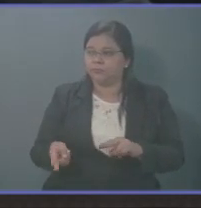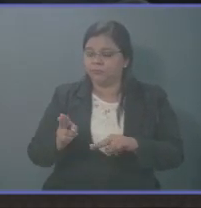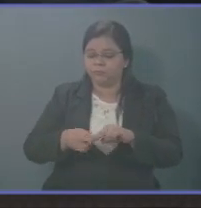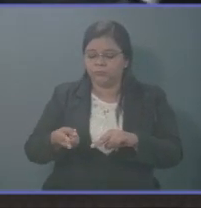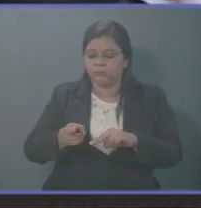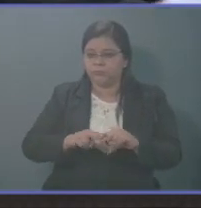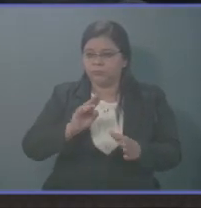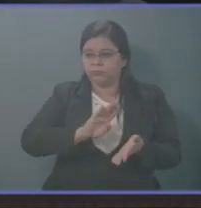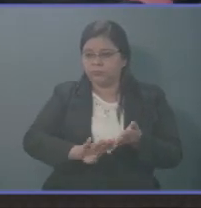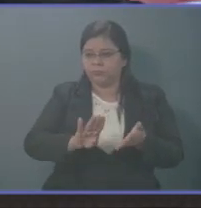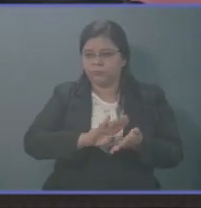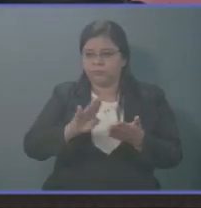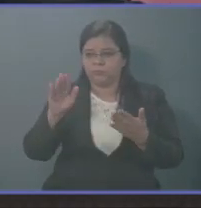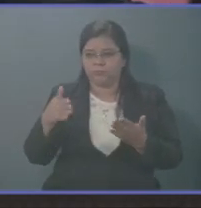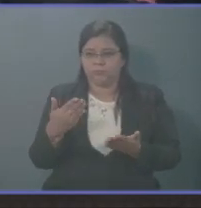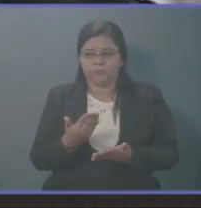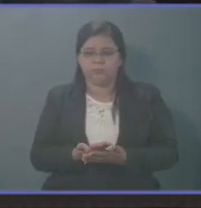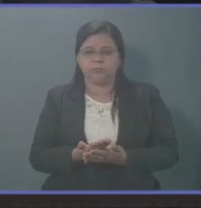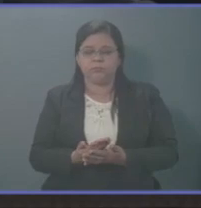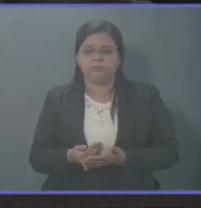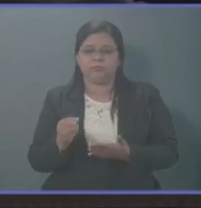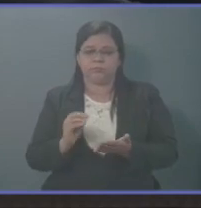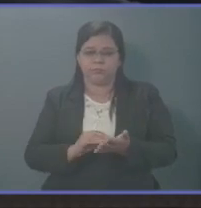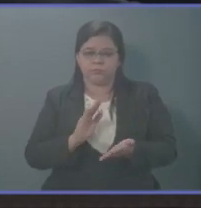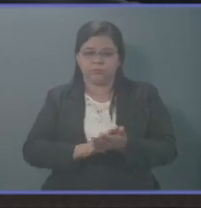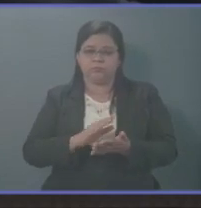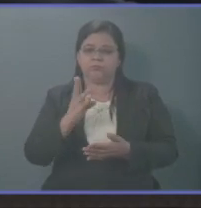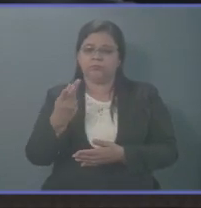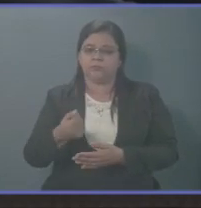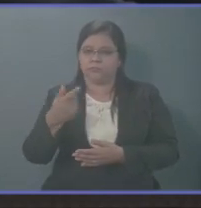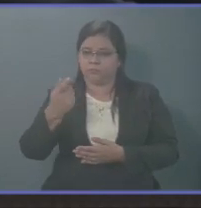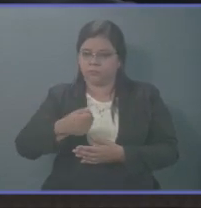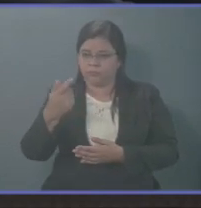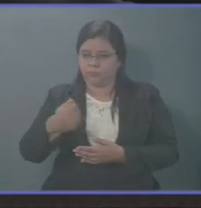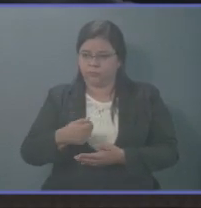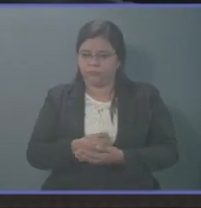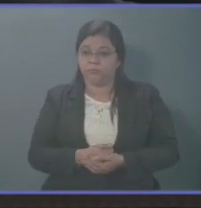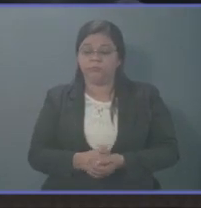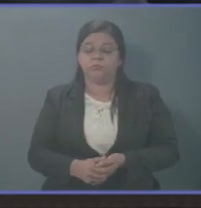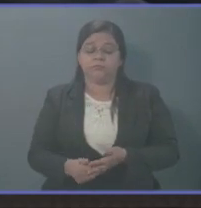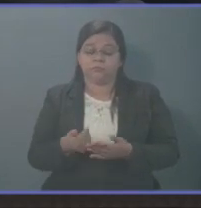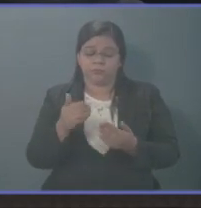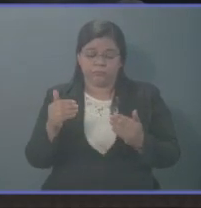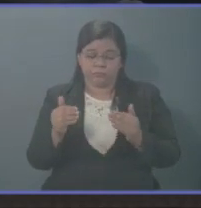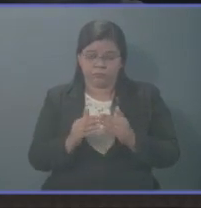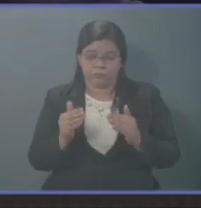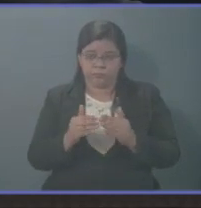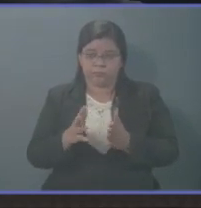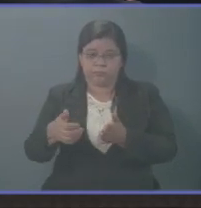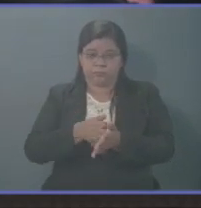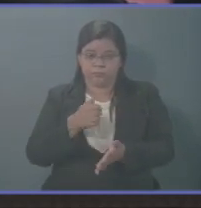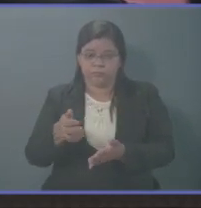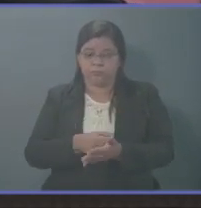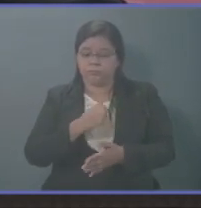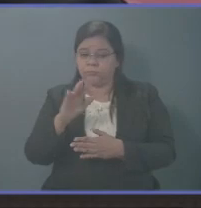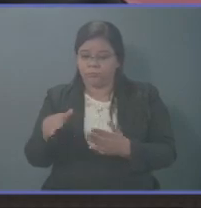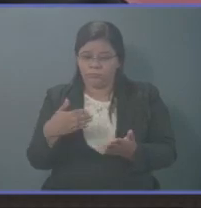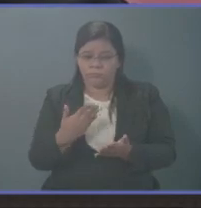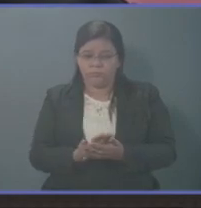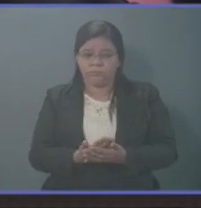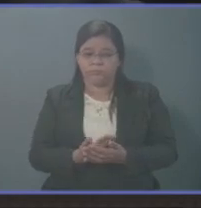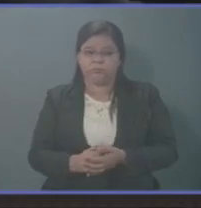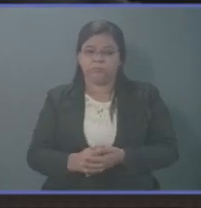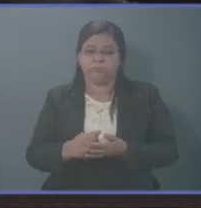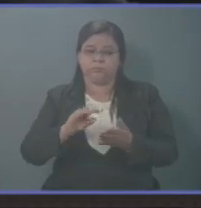tributarios, tipificar infracciones y establecer sanciones, incluyendo cargos y multas, establecer los procedimientos en materia